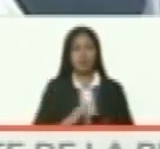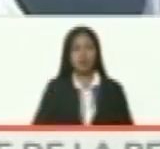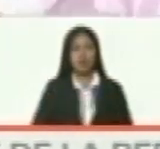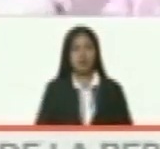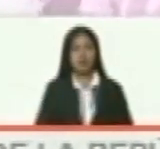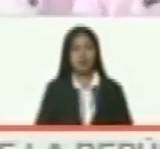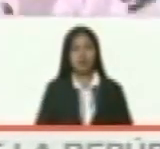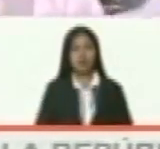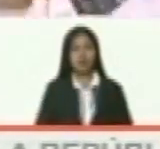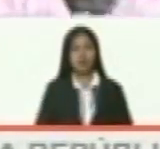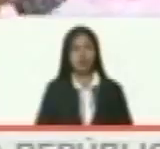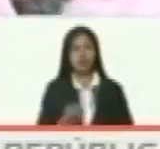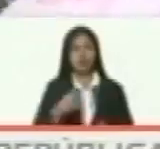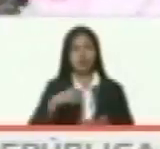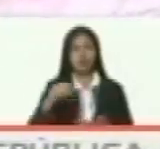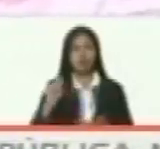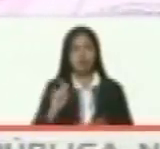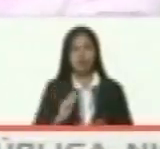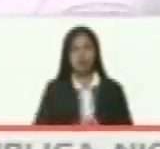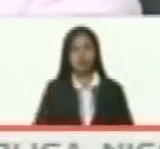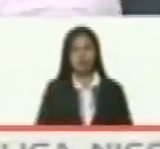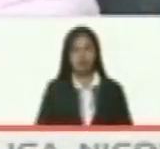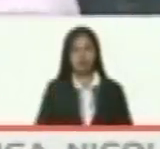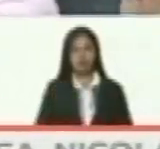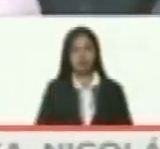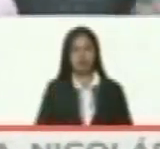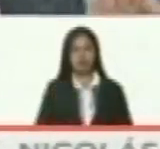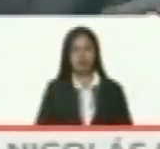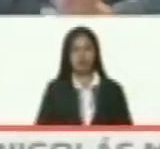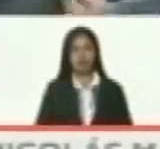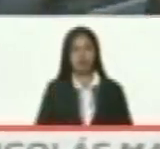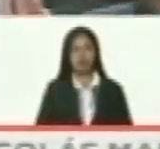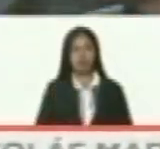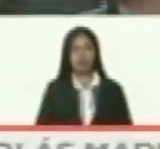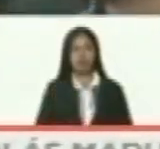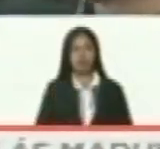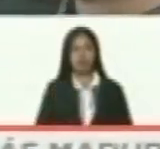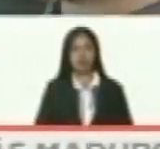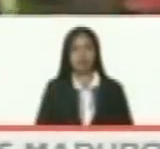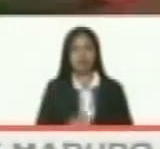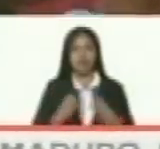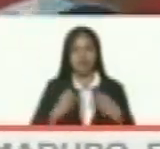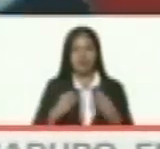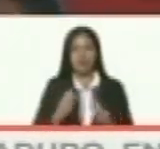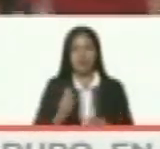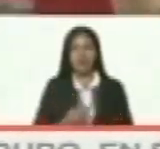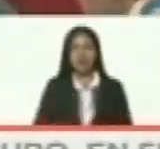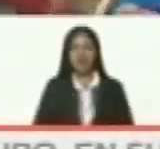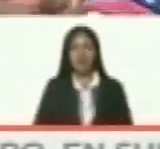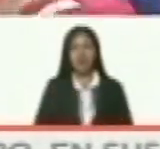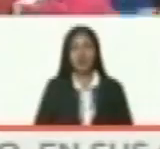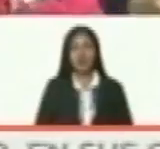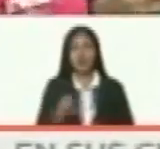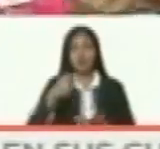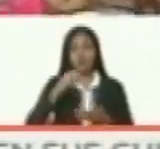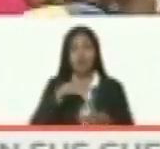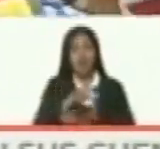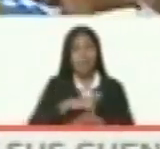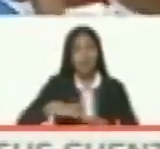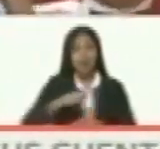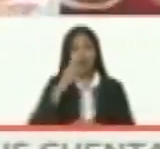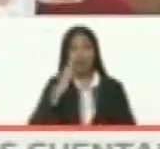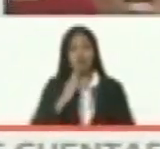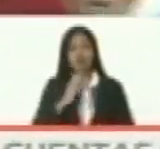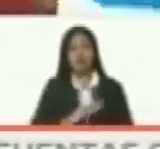firmas. 4 millones de firmas. No te quedes atrás. Sal a firmar a la Plaza Bolívar de todo el